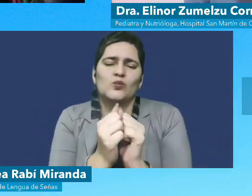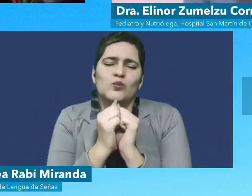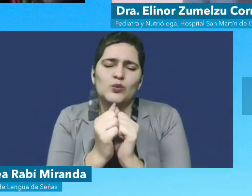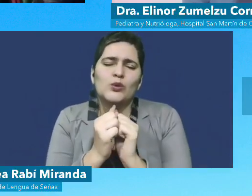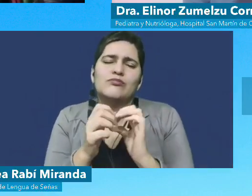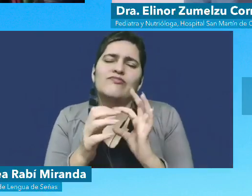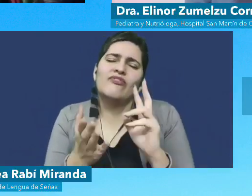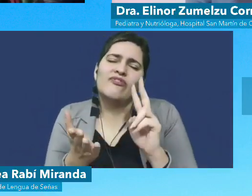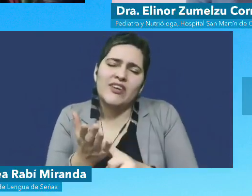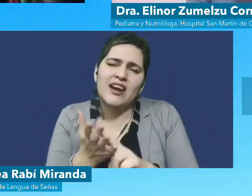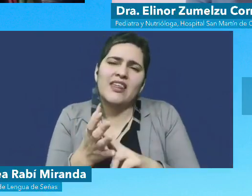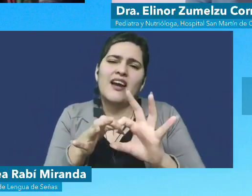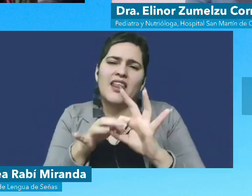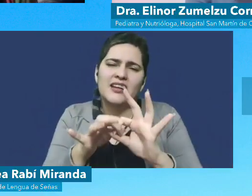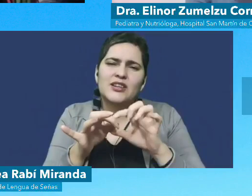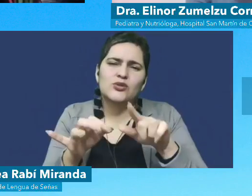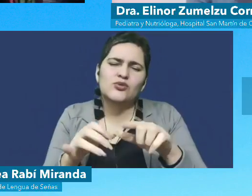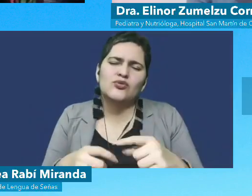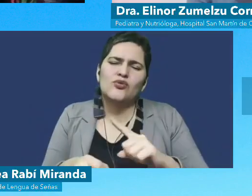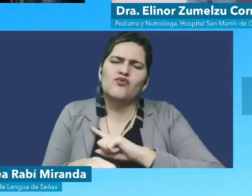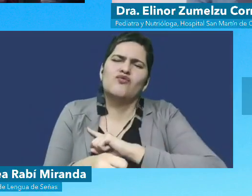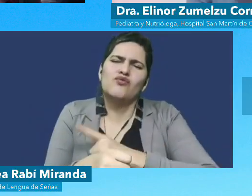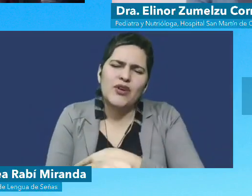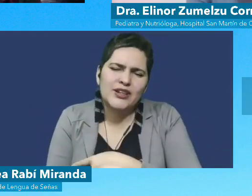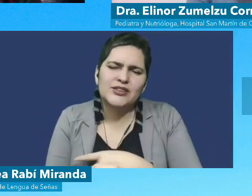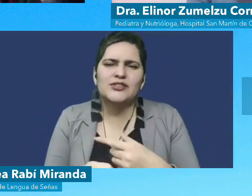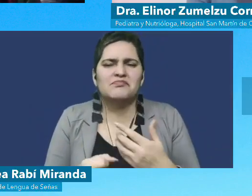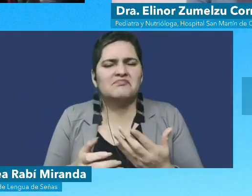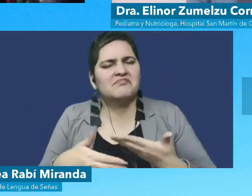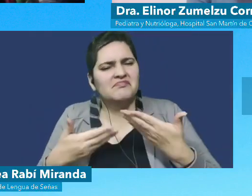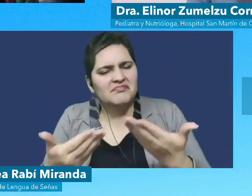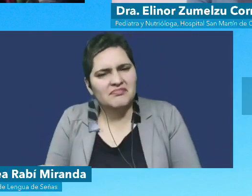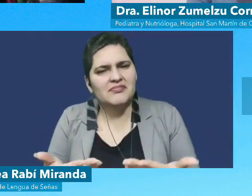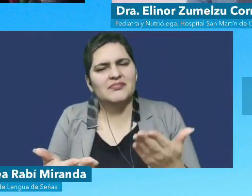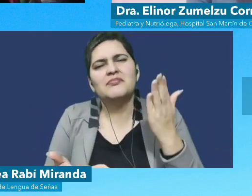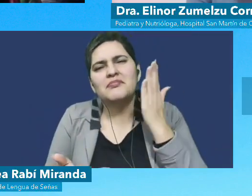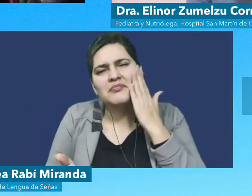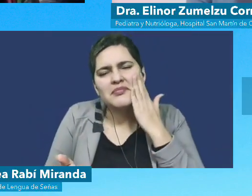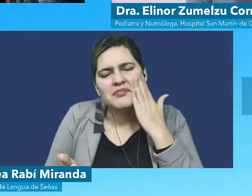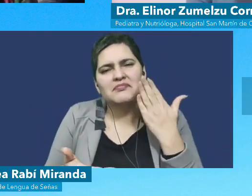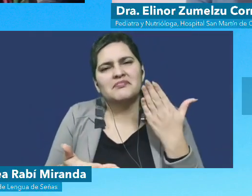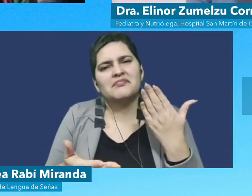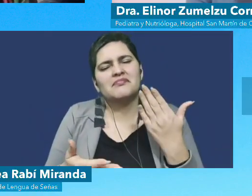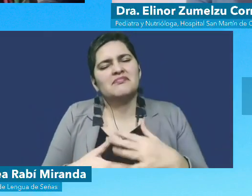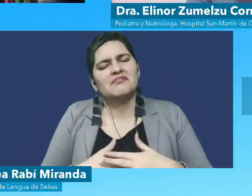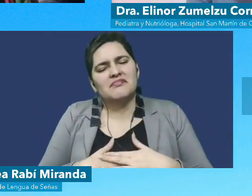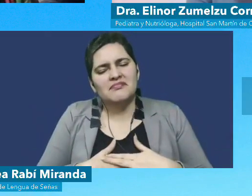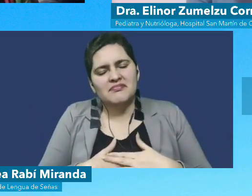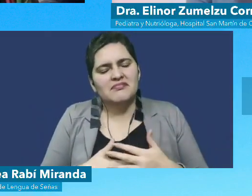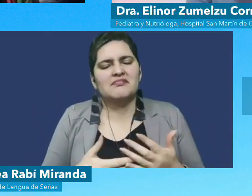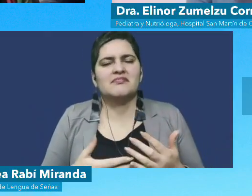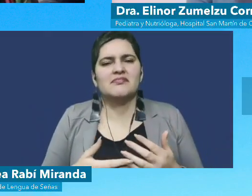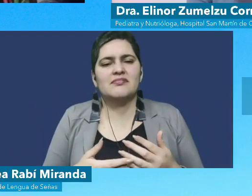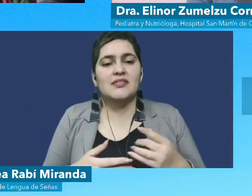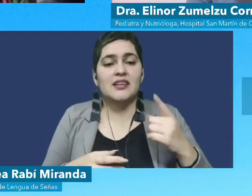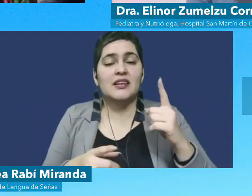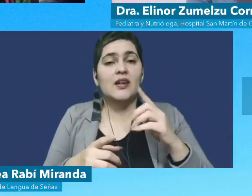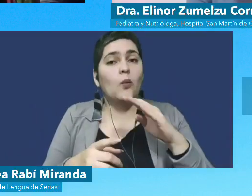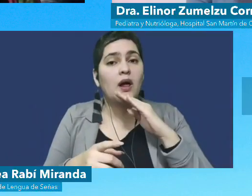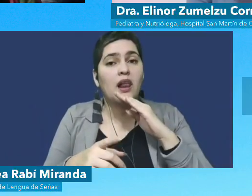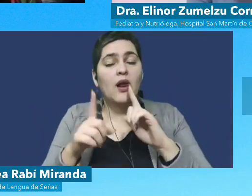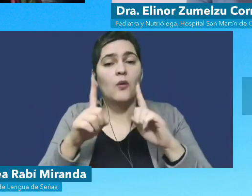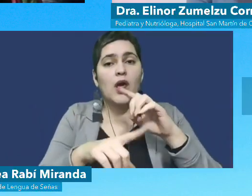su esfuerzo, su dedicación, su empatía. Vamos a también a saludar a algunas comunas y localidades que nos saludaban al final de su